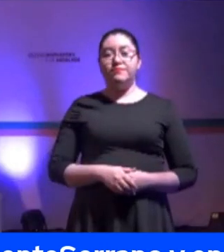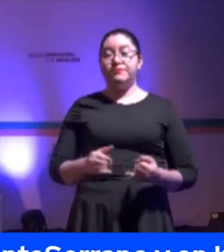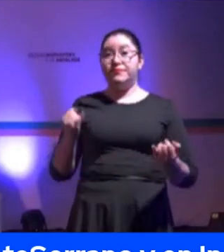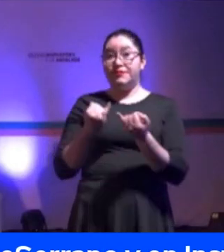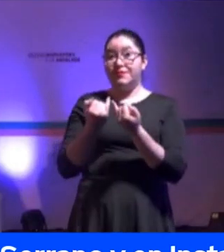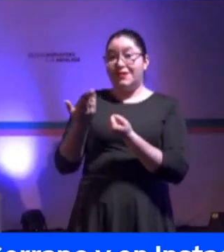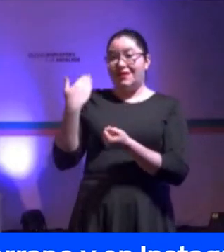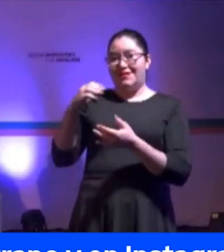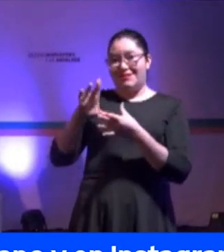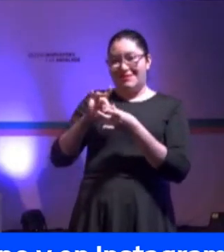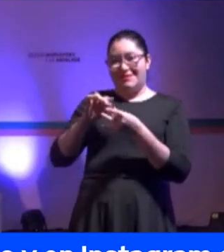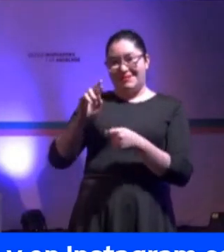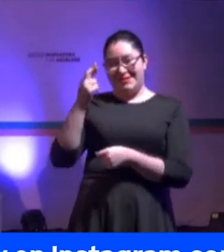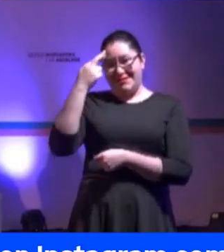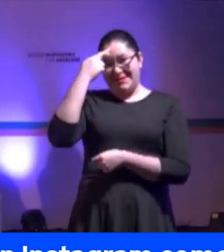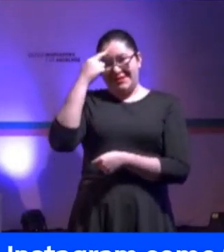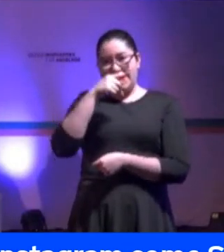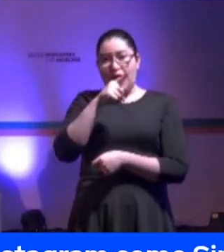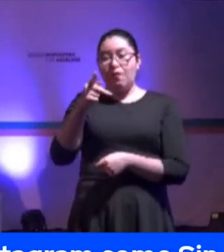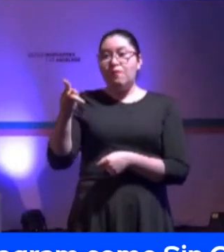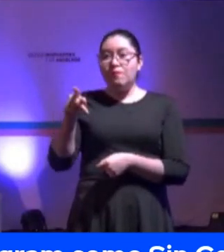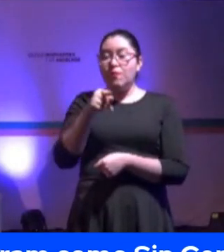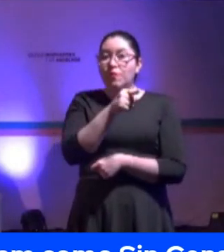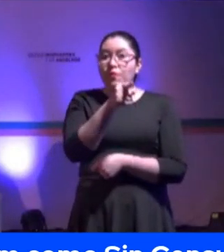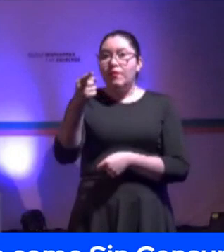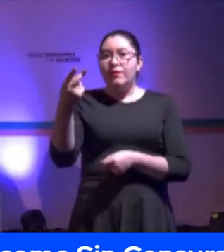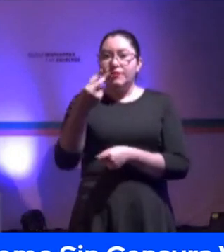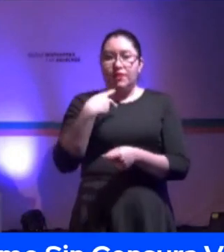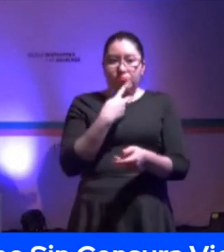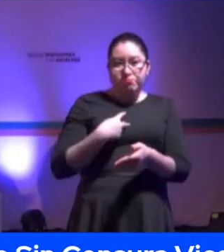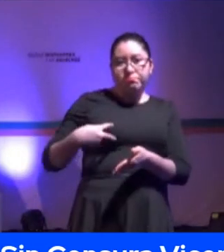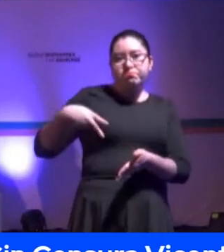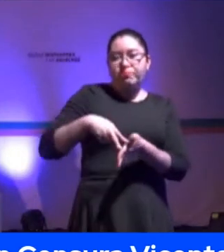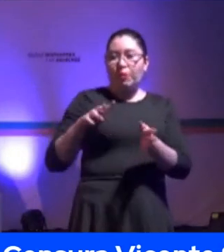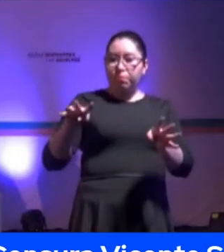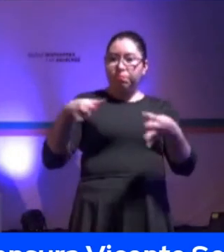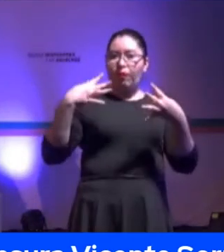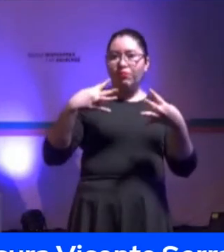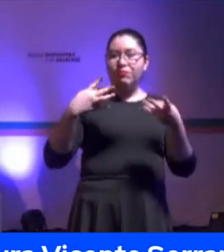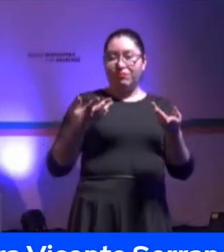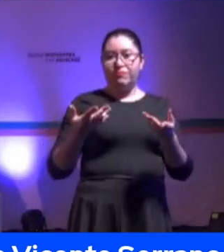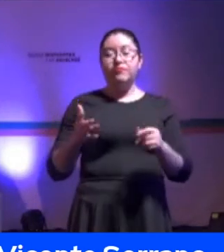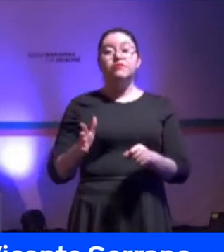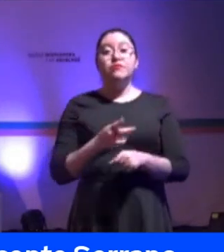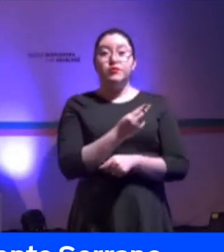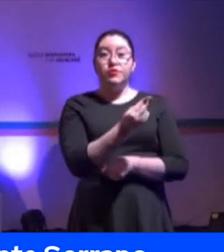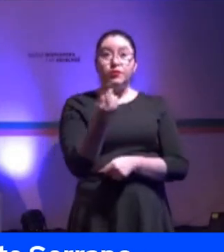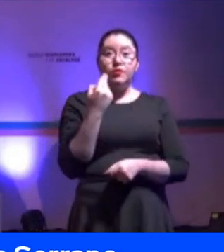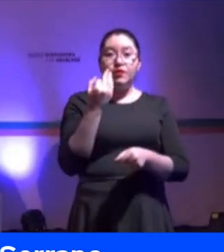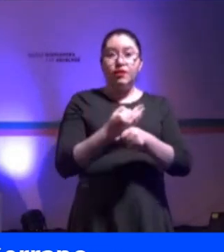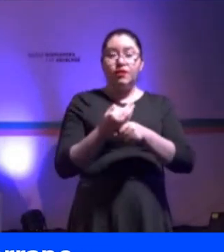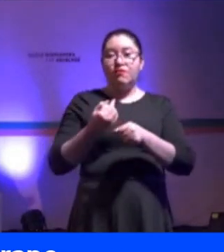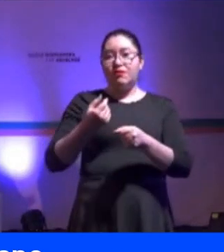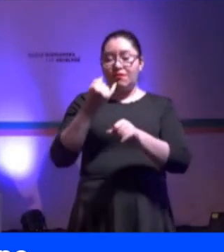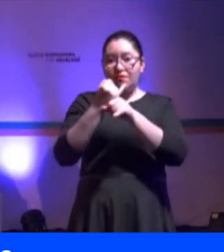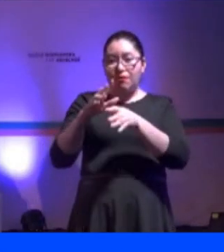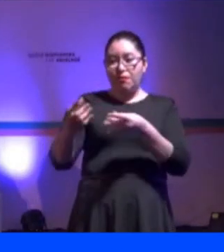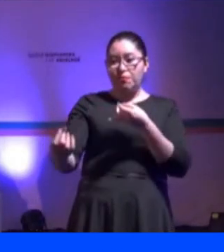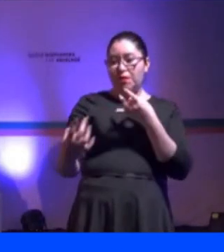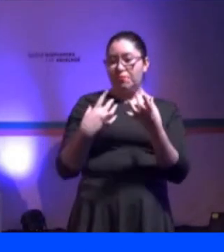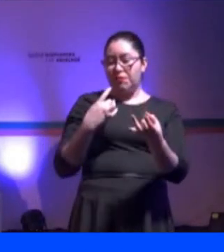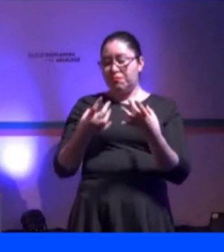que decía yo del protagonismo que ustedes tienen que asumir. Si ustedes nos están bombardeando con la